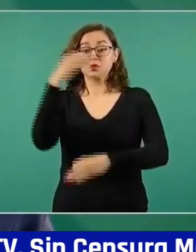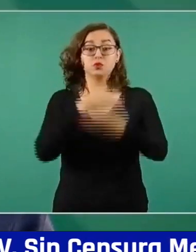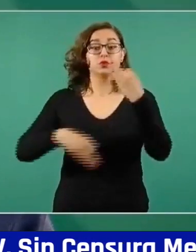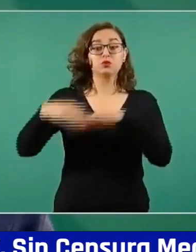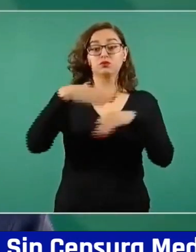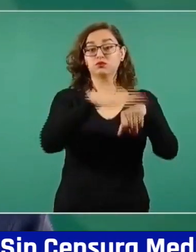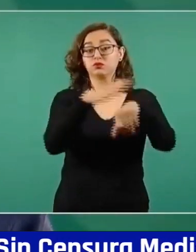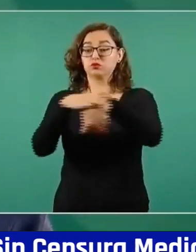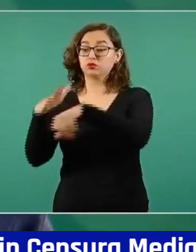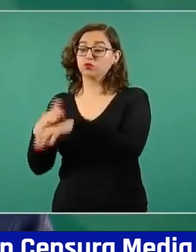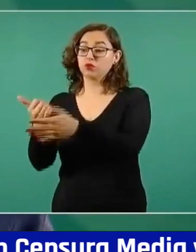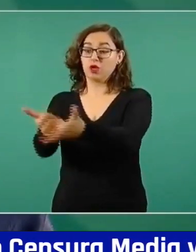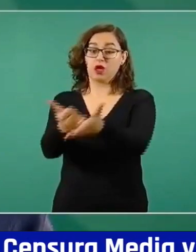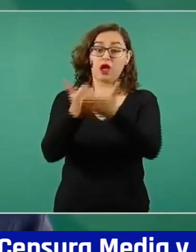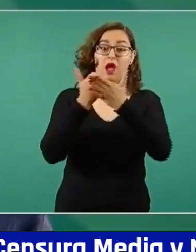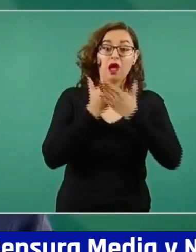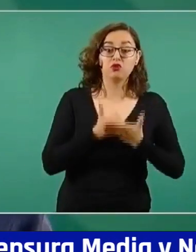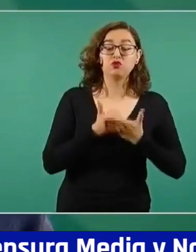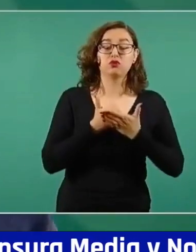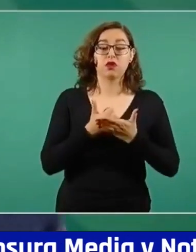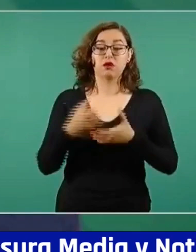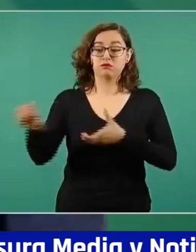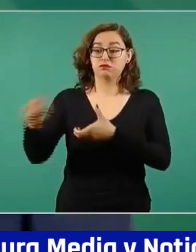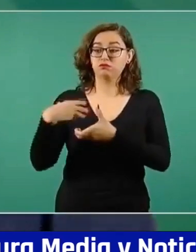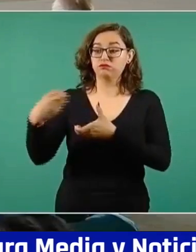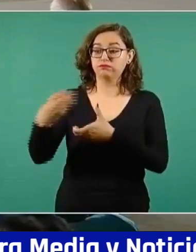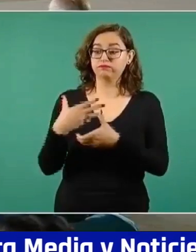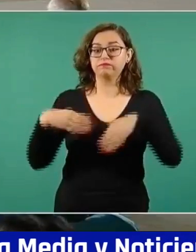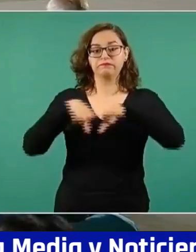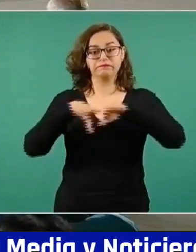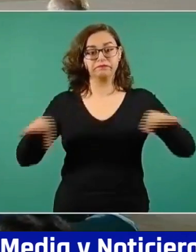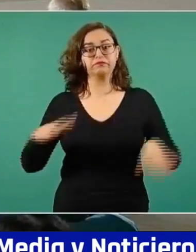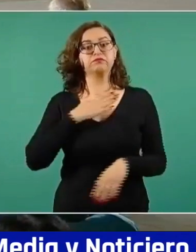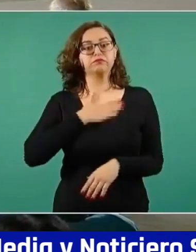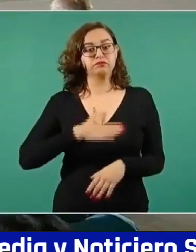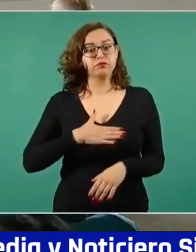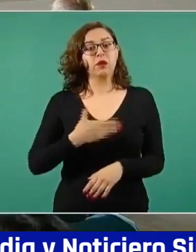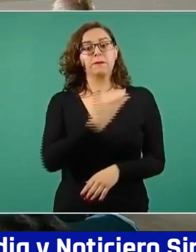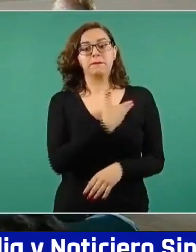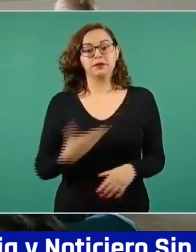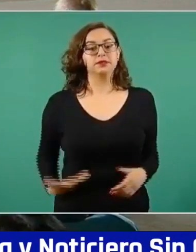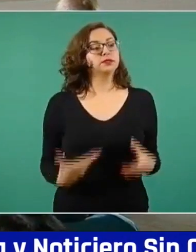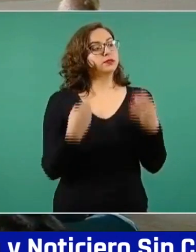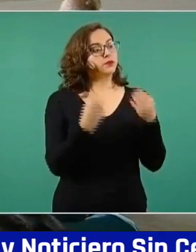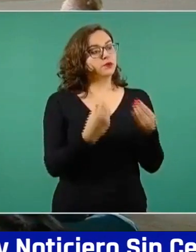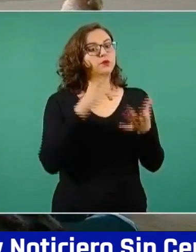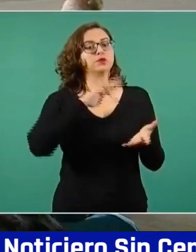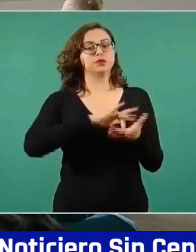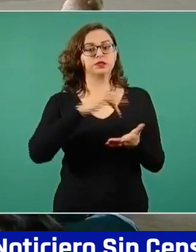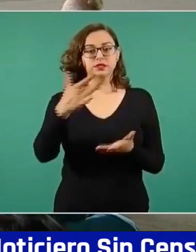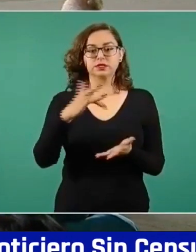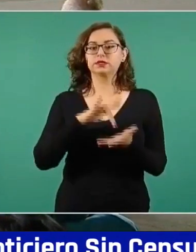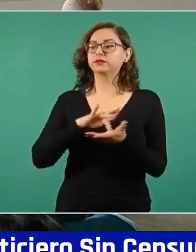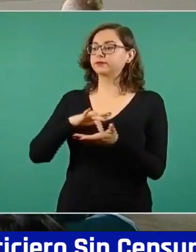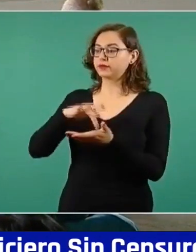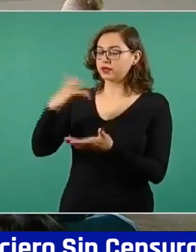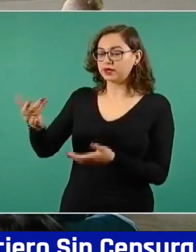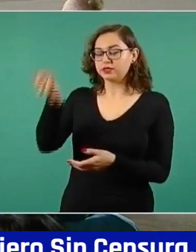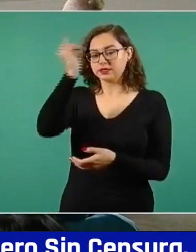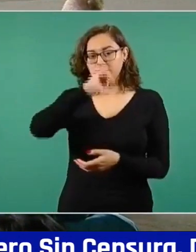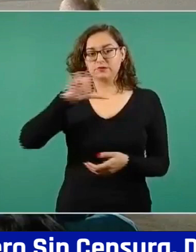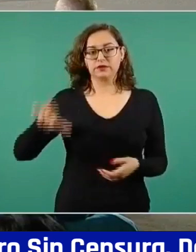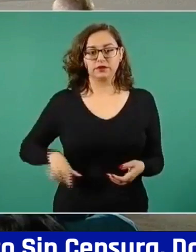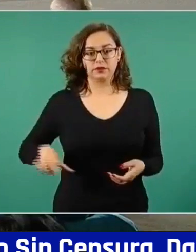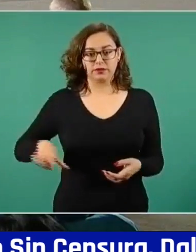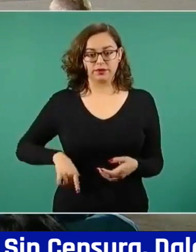año, ayúdanos a hacer esta batalla más justa. Señor presidente, muchas gracias, jefa de gobierno, muchas